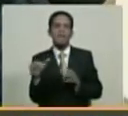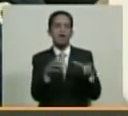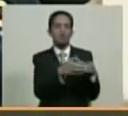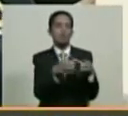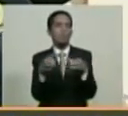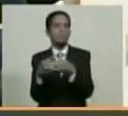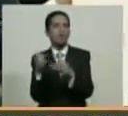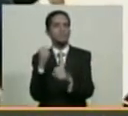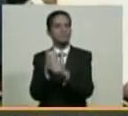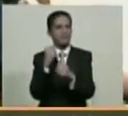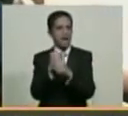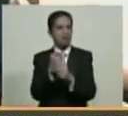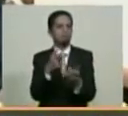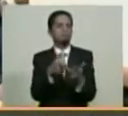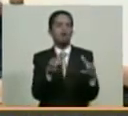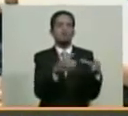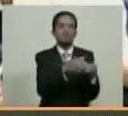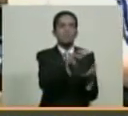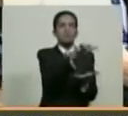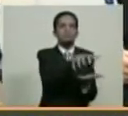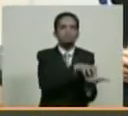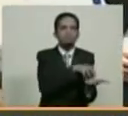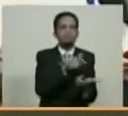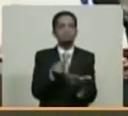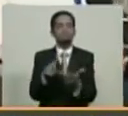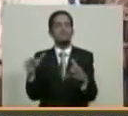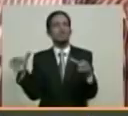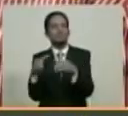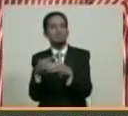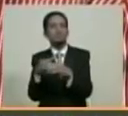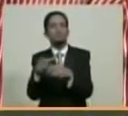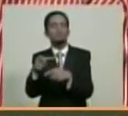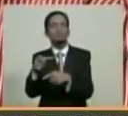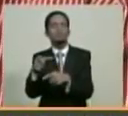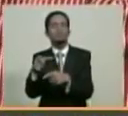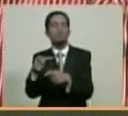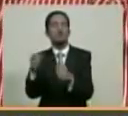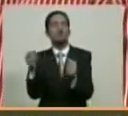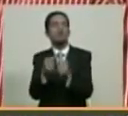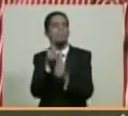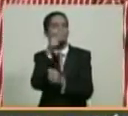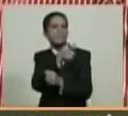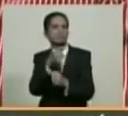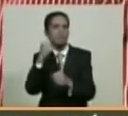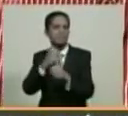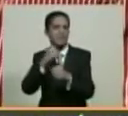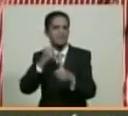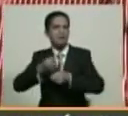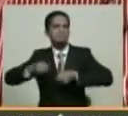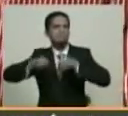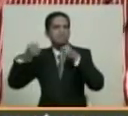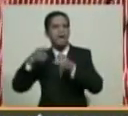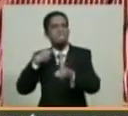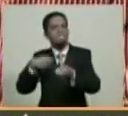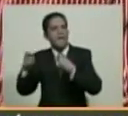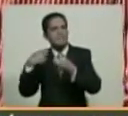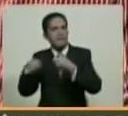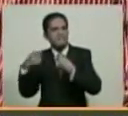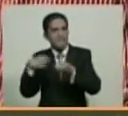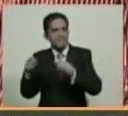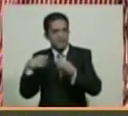agroindustriales y las principales cadenas de comercialización de los productos